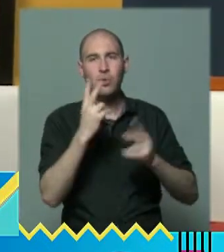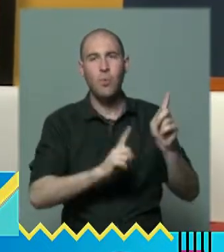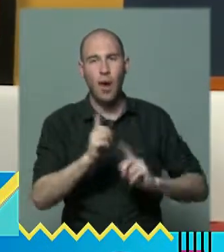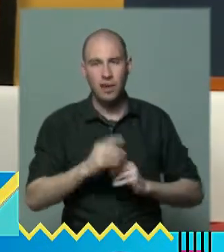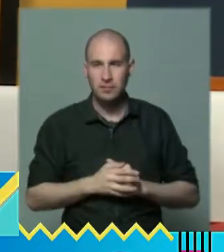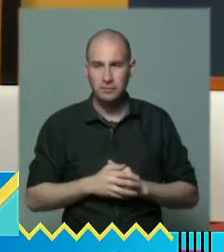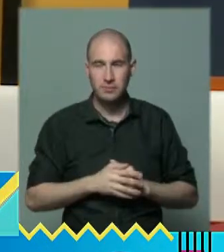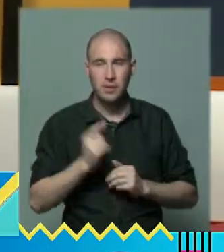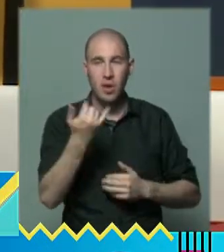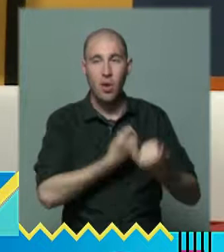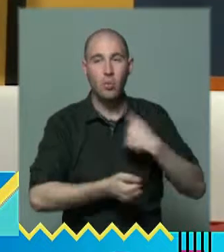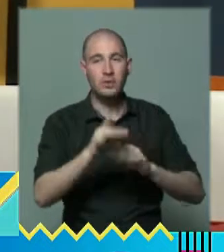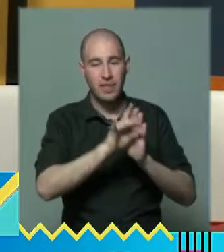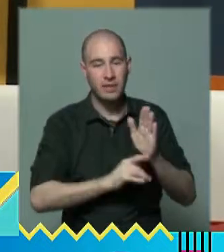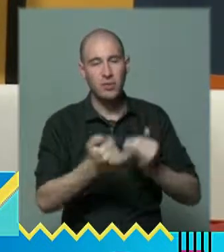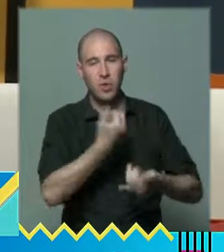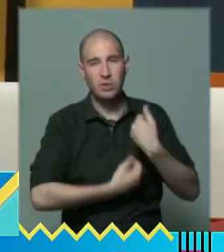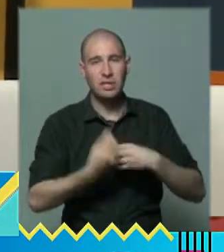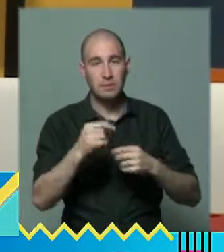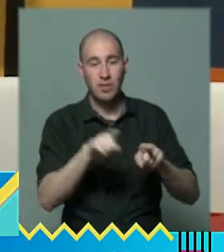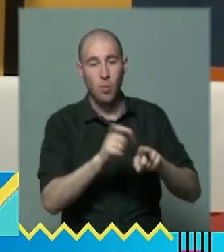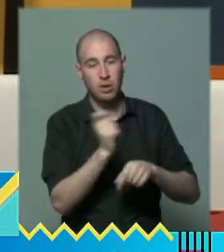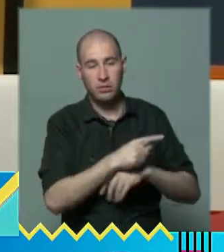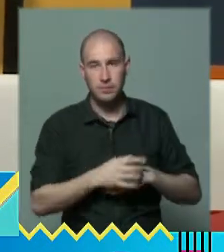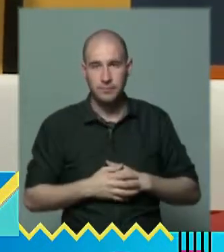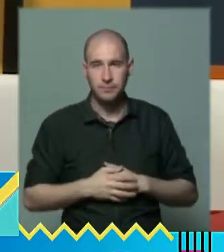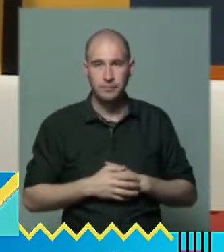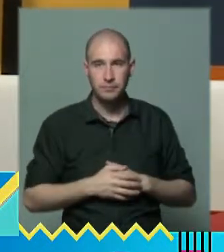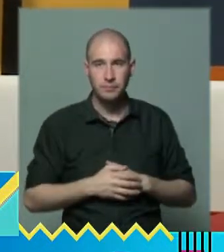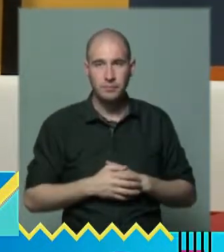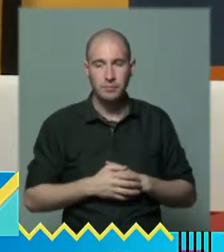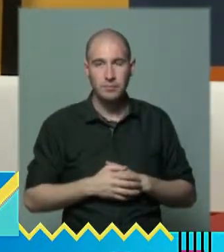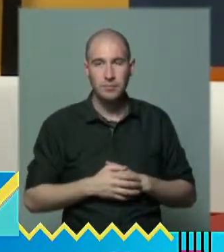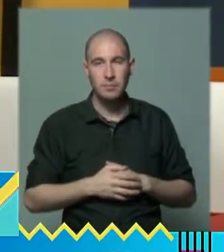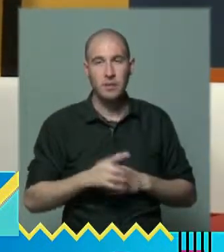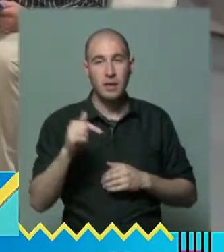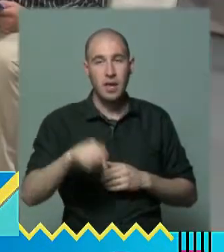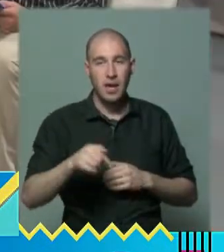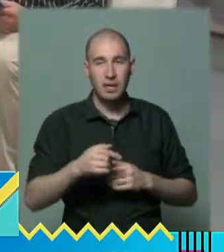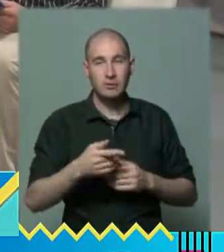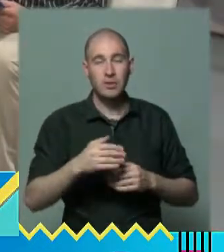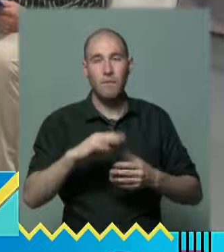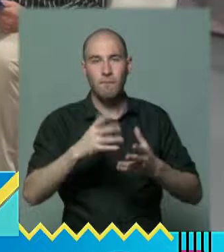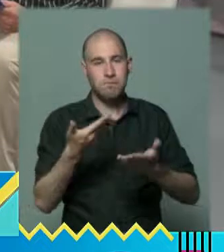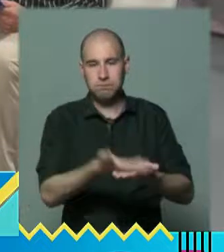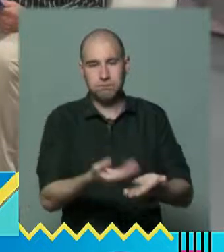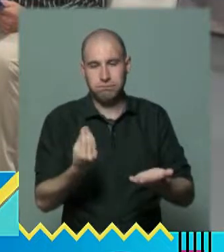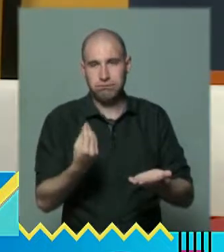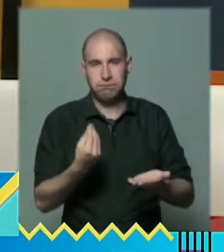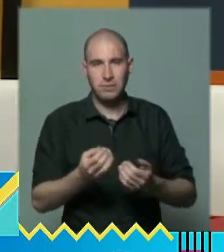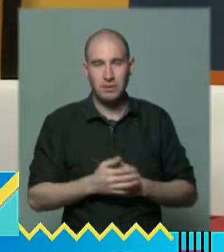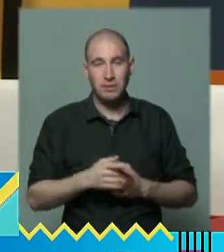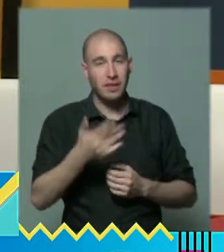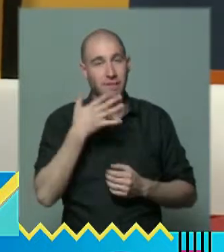y el que nos explica con números lo que está pasando, igual que usted. La verdad es que esto no hay forma de presentarlo. Tienen que